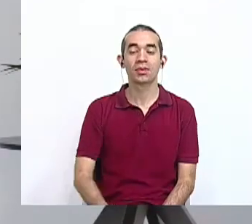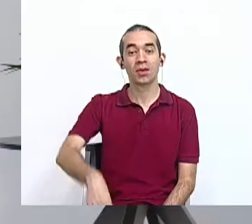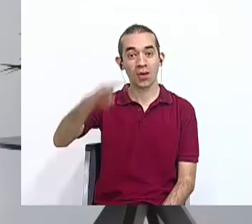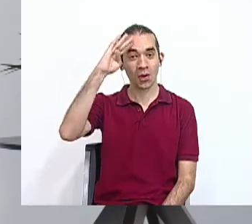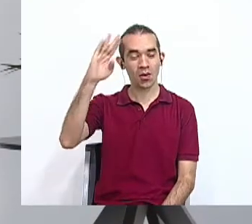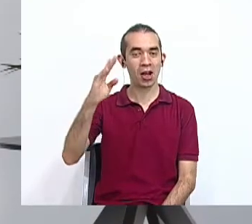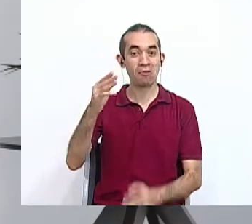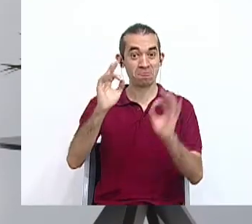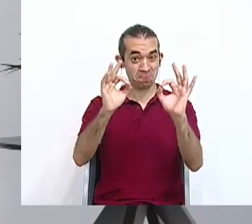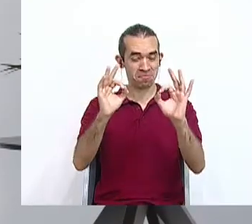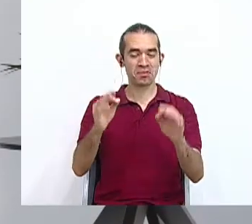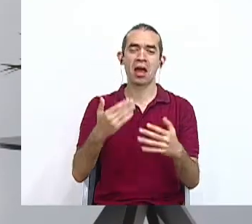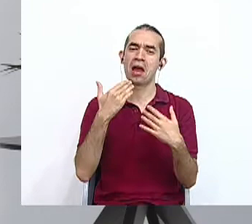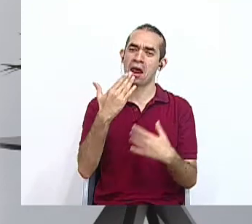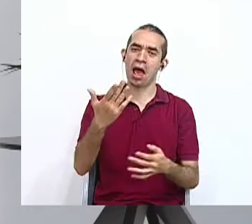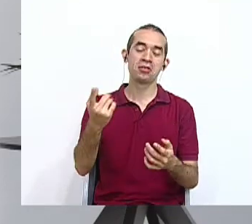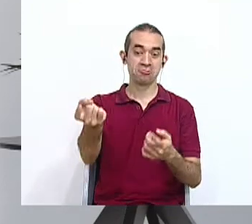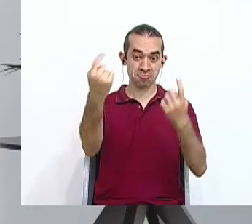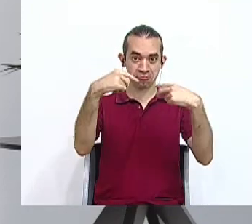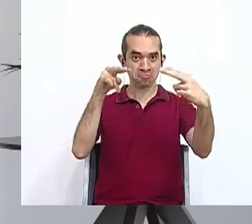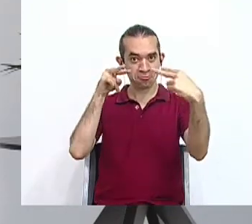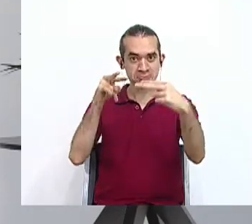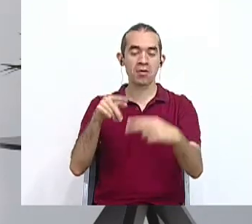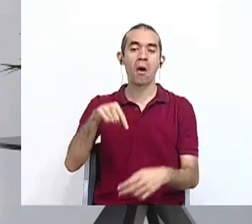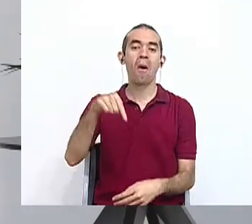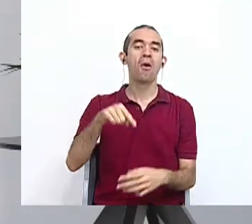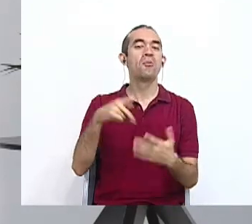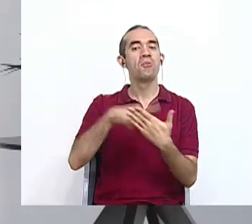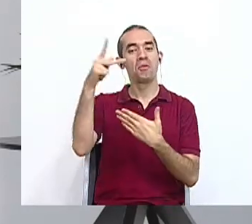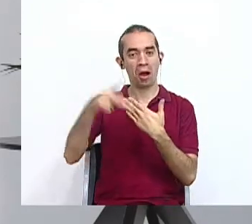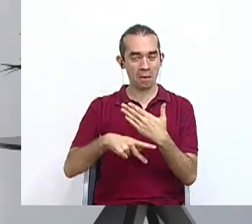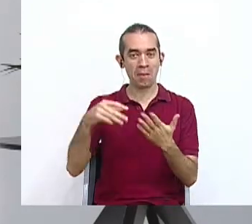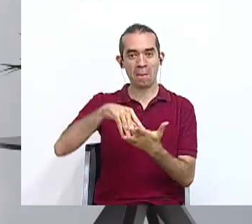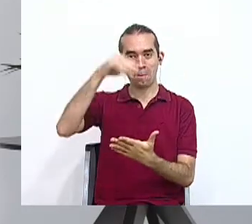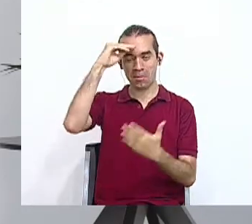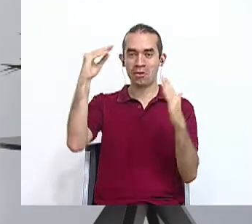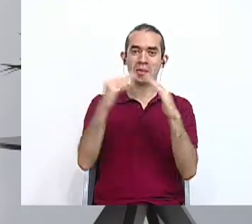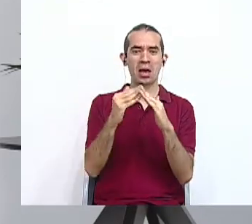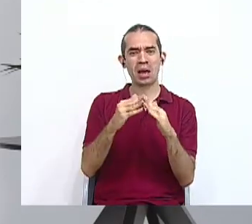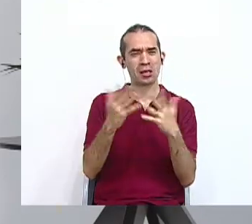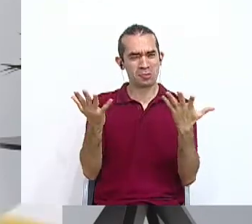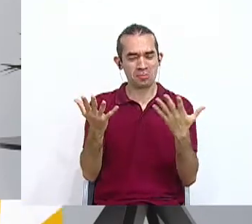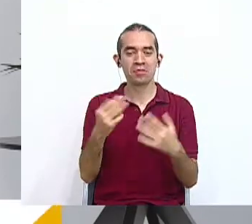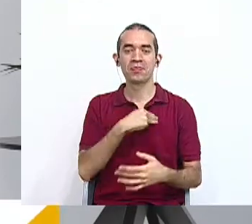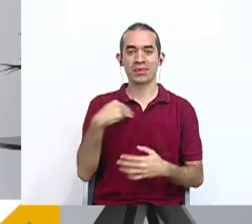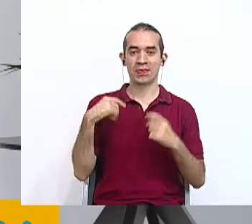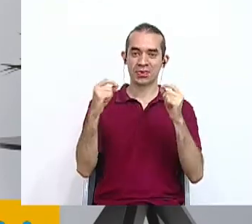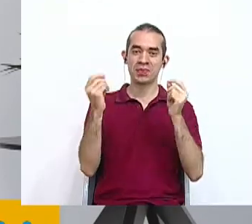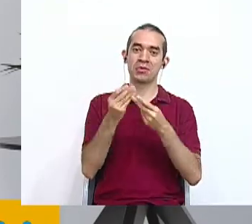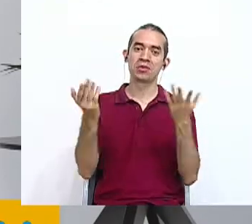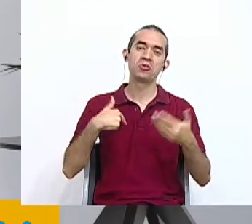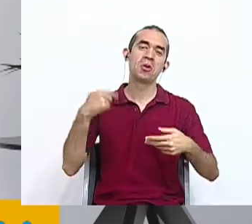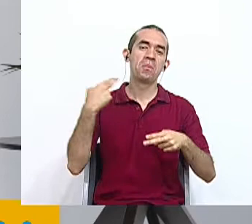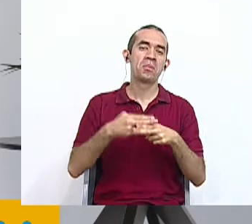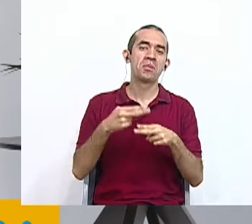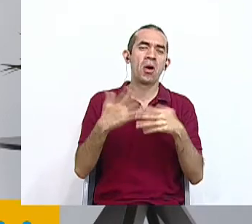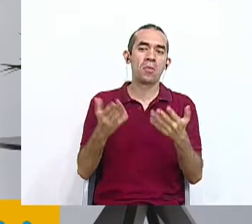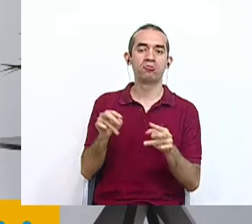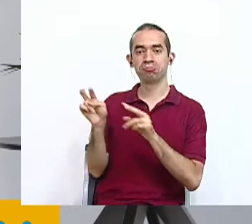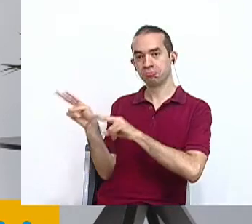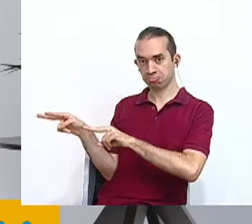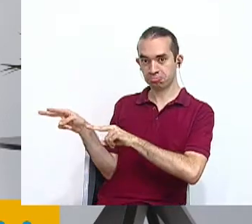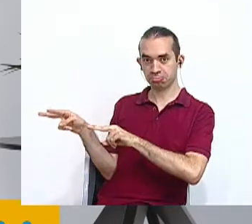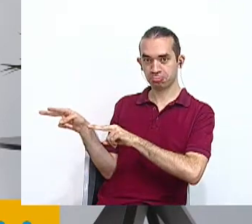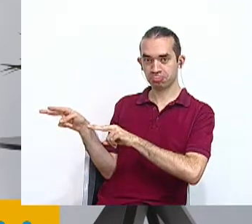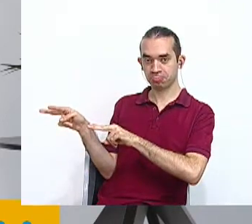Hola, buenas. Gracias por acompañarnos en un programa más de Aprendo en Casa del Ministerio de Educación Pública. Yo soy Gualberto Morales,